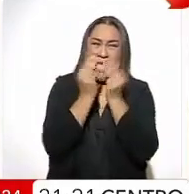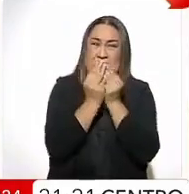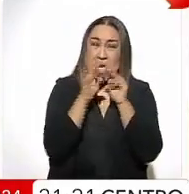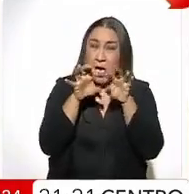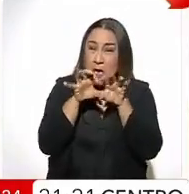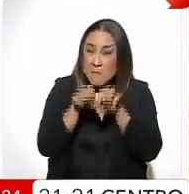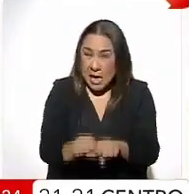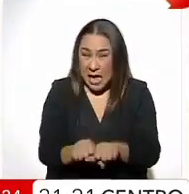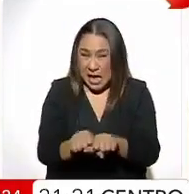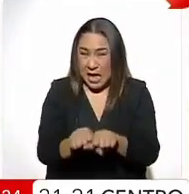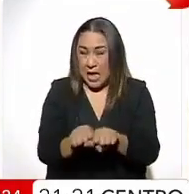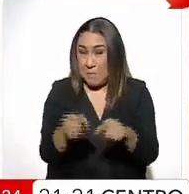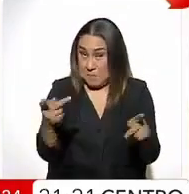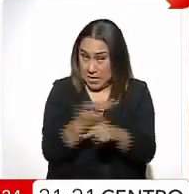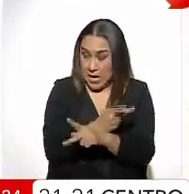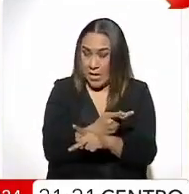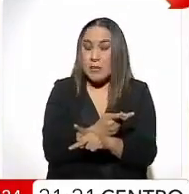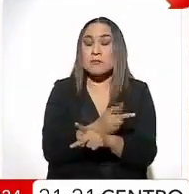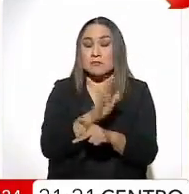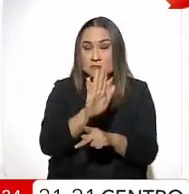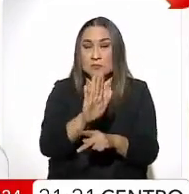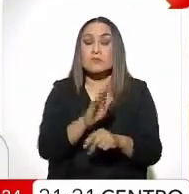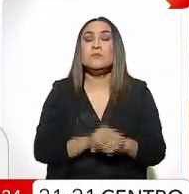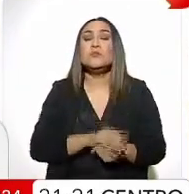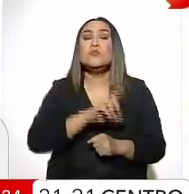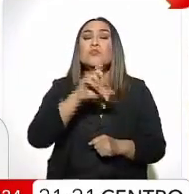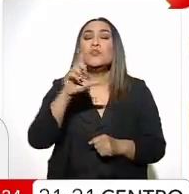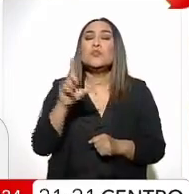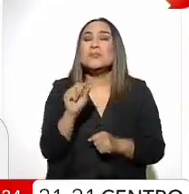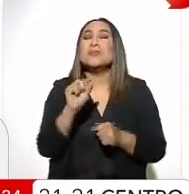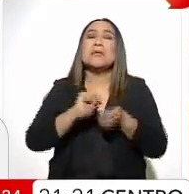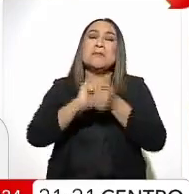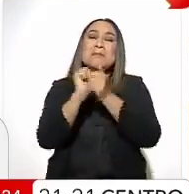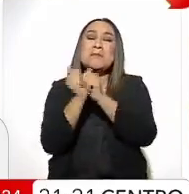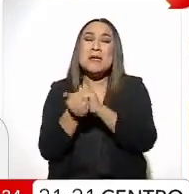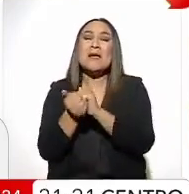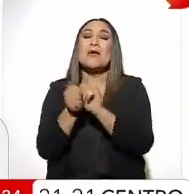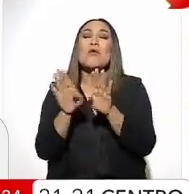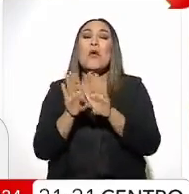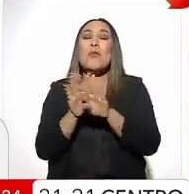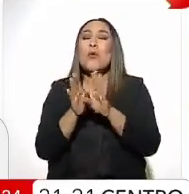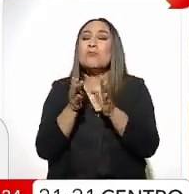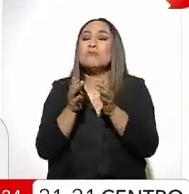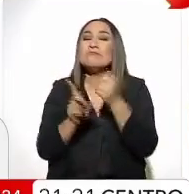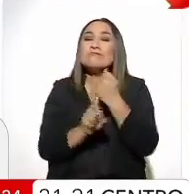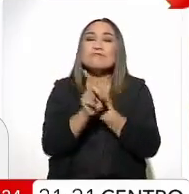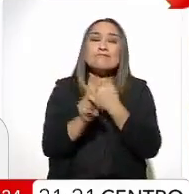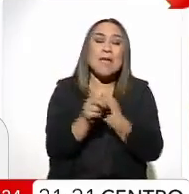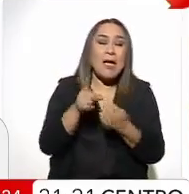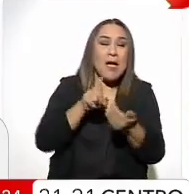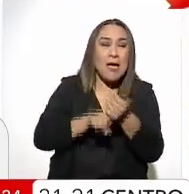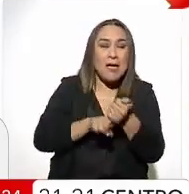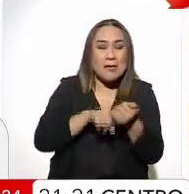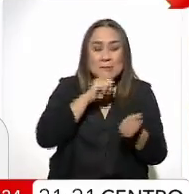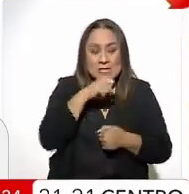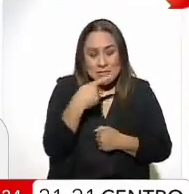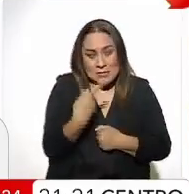el pasado se va fragmentando y hay conflicto entre